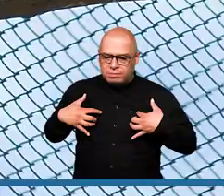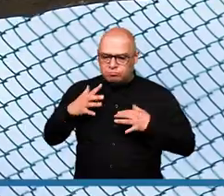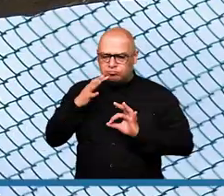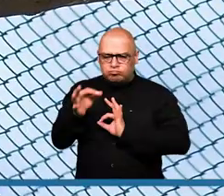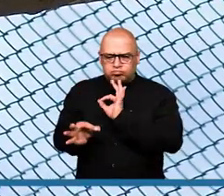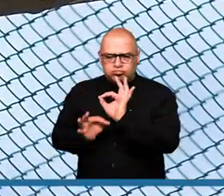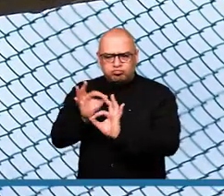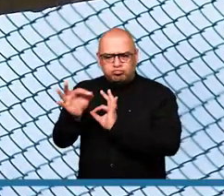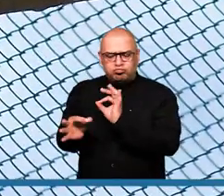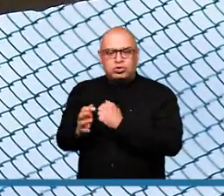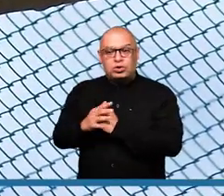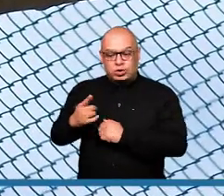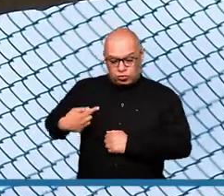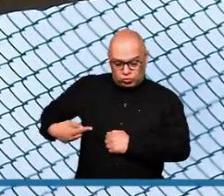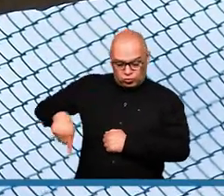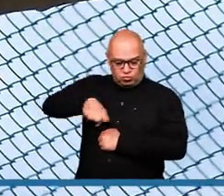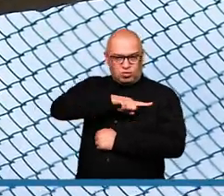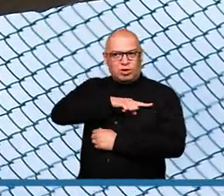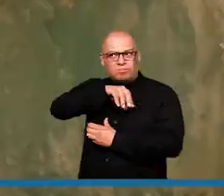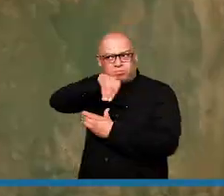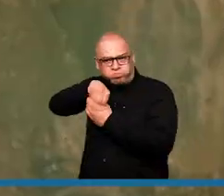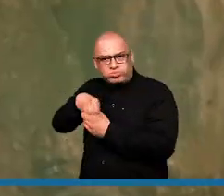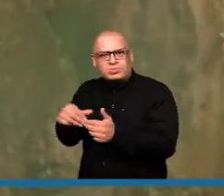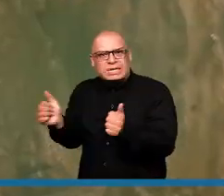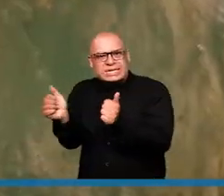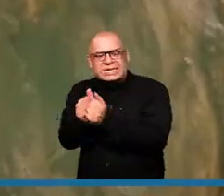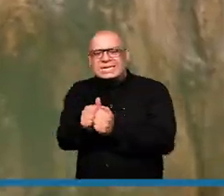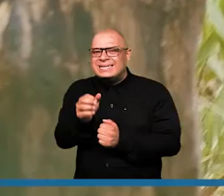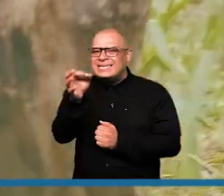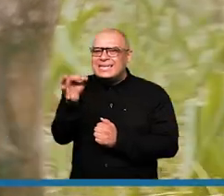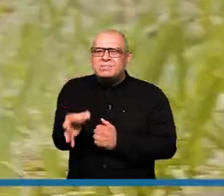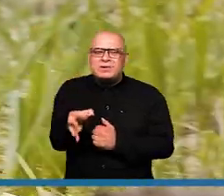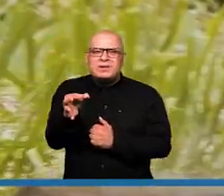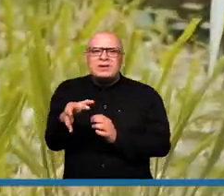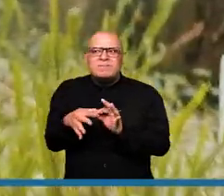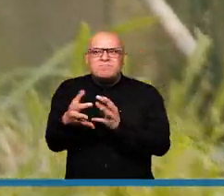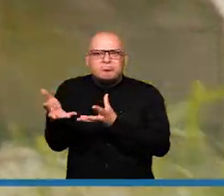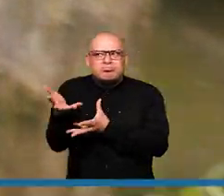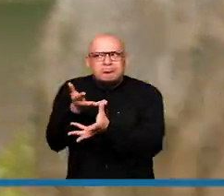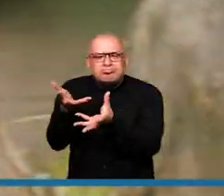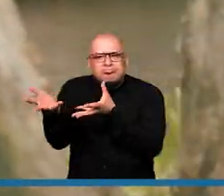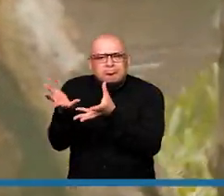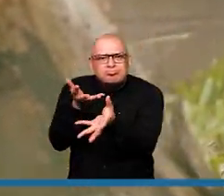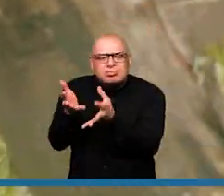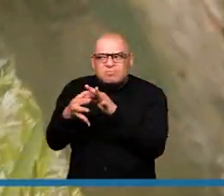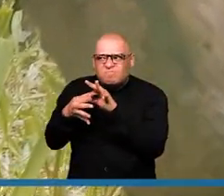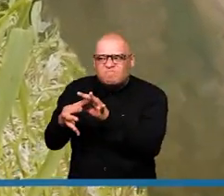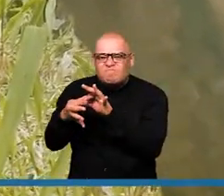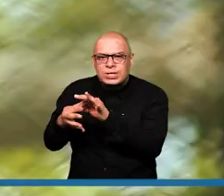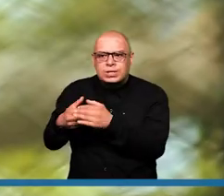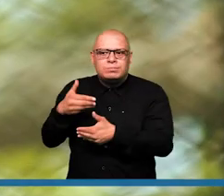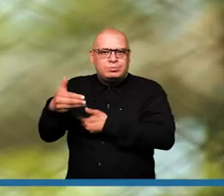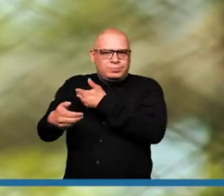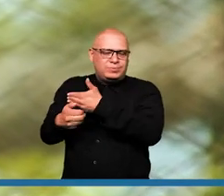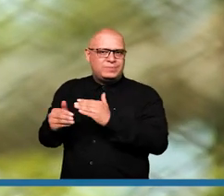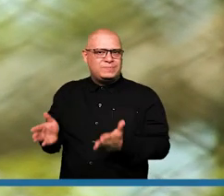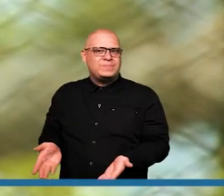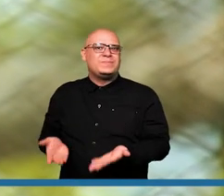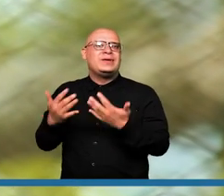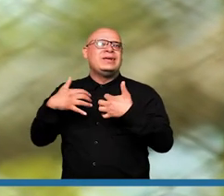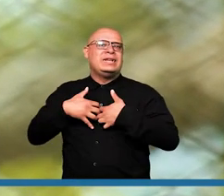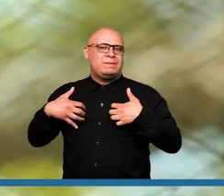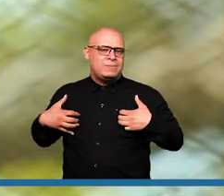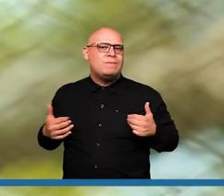generar instalaciones adecuadas para poder garantizar una recuperación del animalito desde la óptica física, clínica,